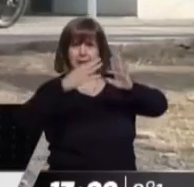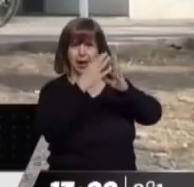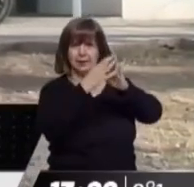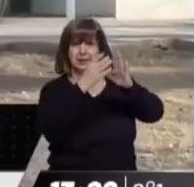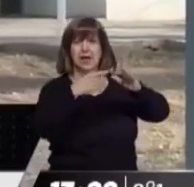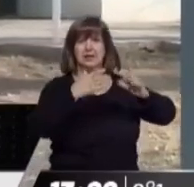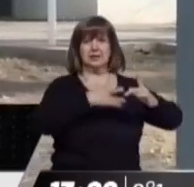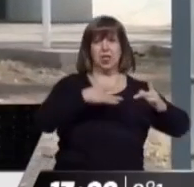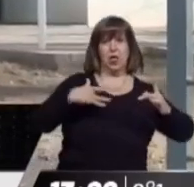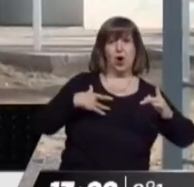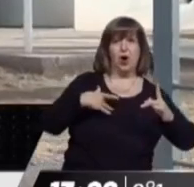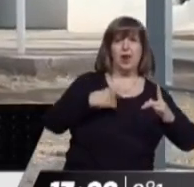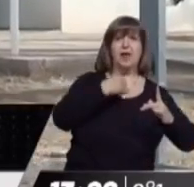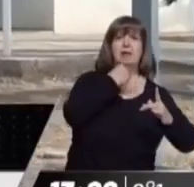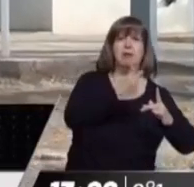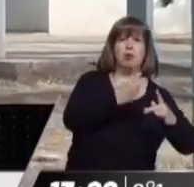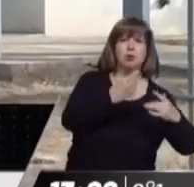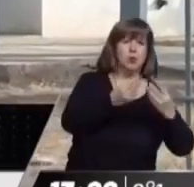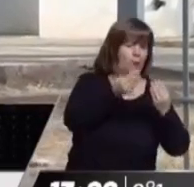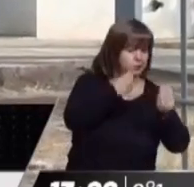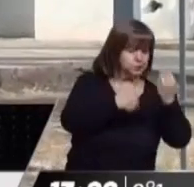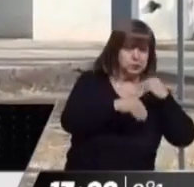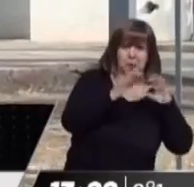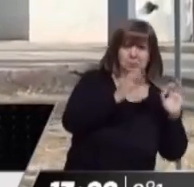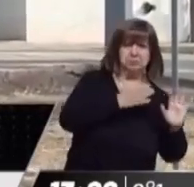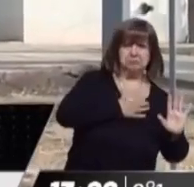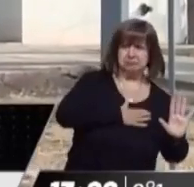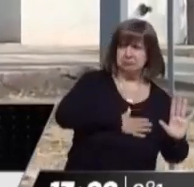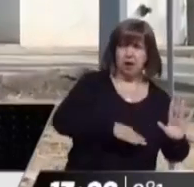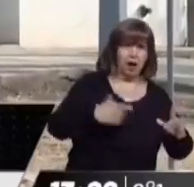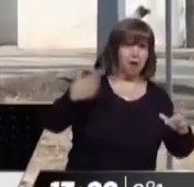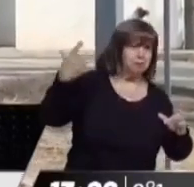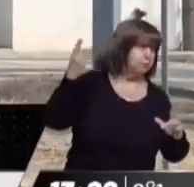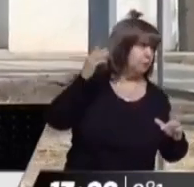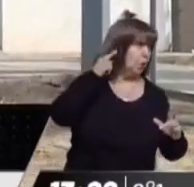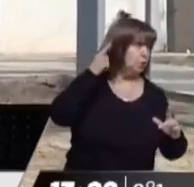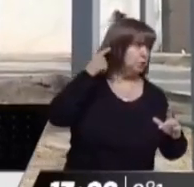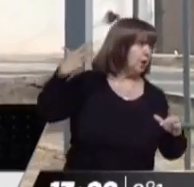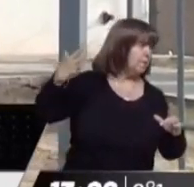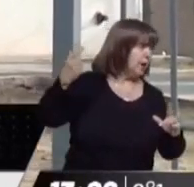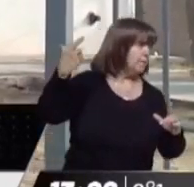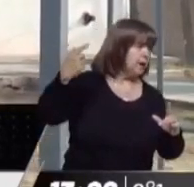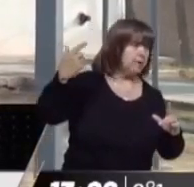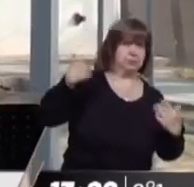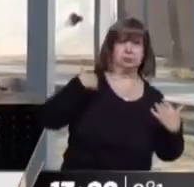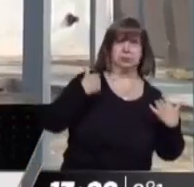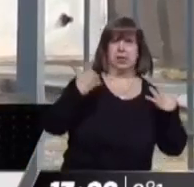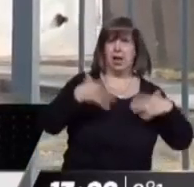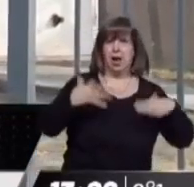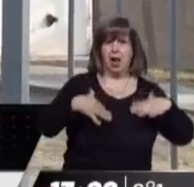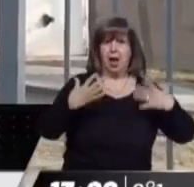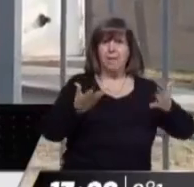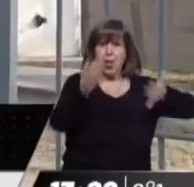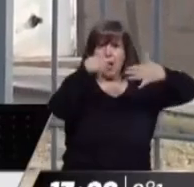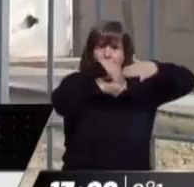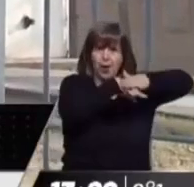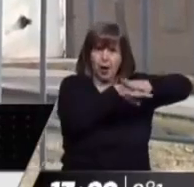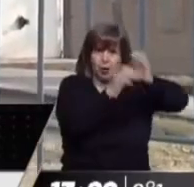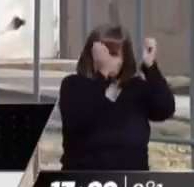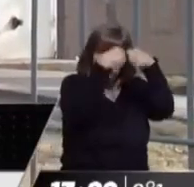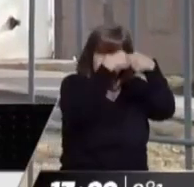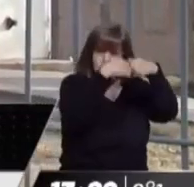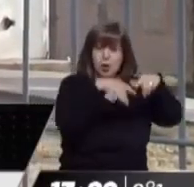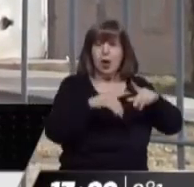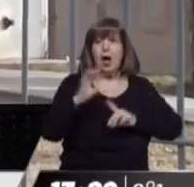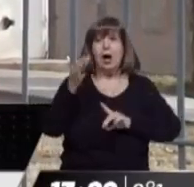hay un mensaje específico eh Y la verdad es que se está investigando se está tratando de dar con las personas algunos